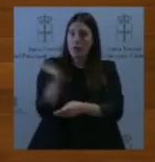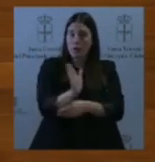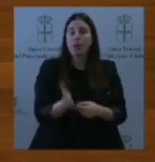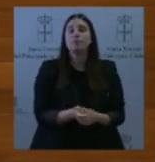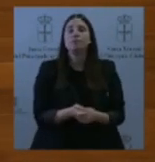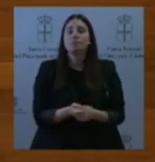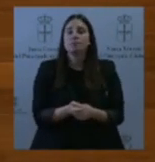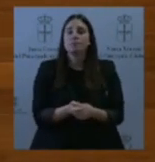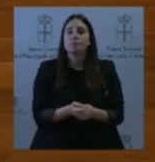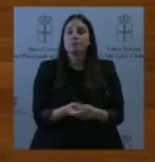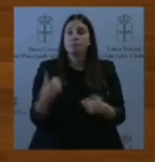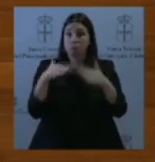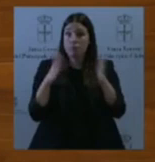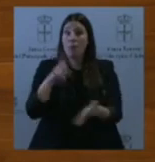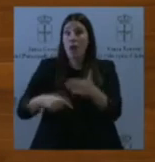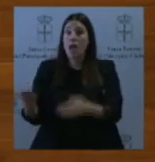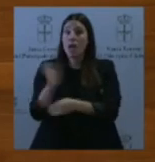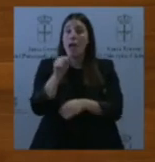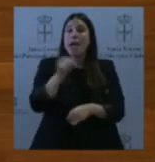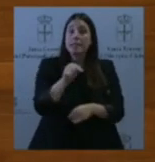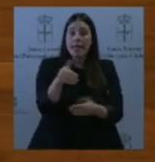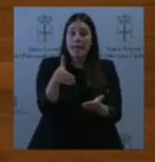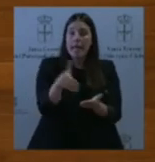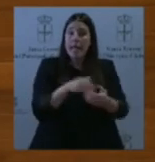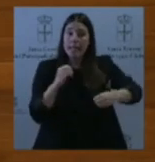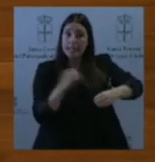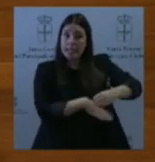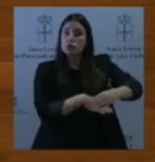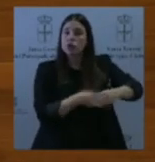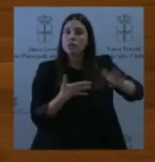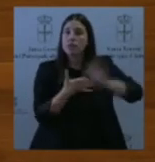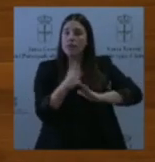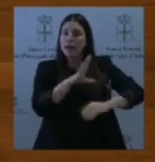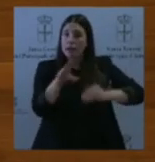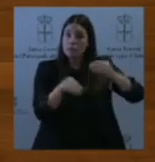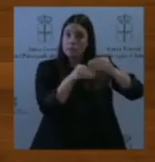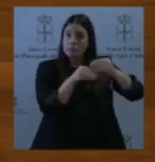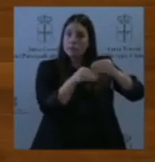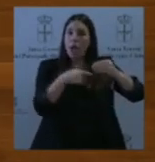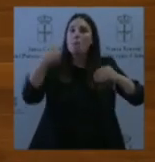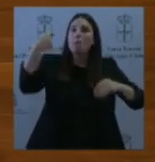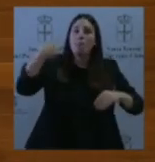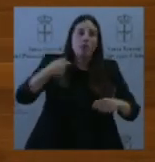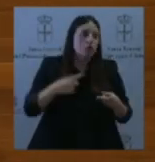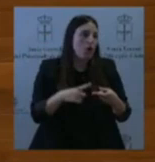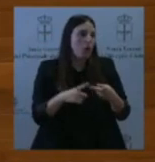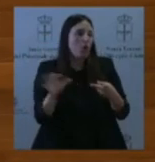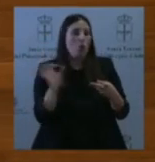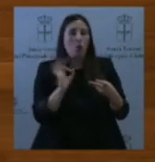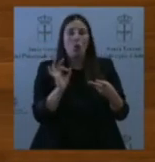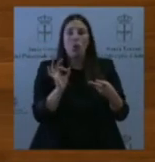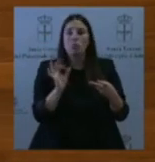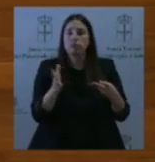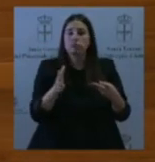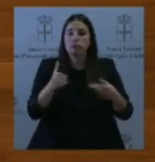cual ese ingreso le permite completar la pensión o le permite completar el seguro de desempleo. Y ese es el drama que nos